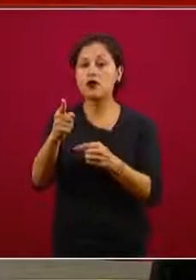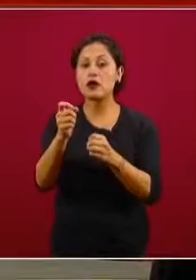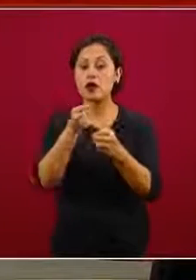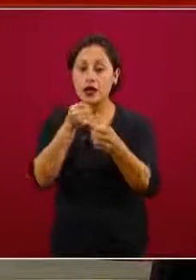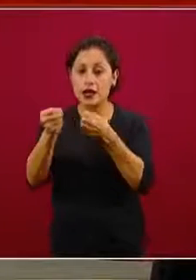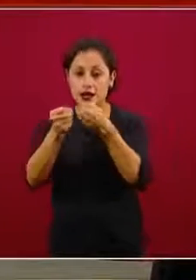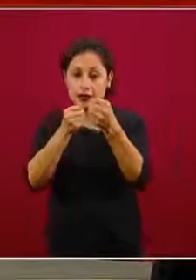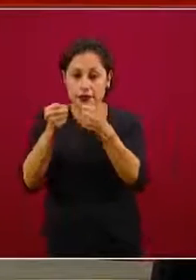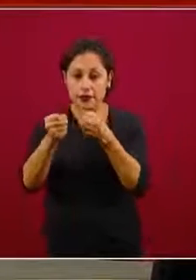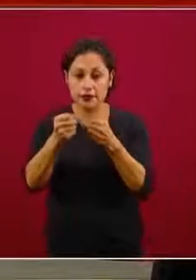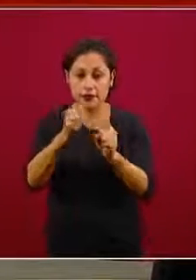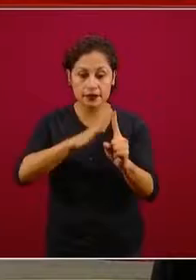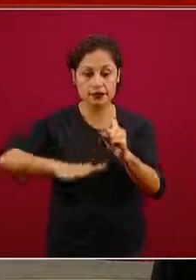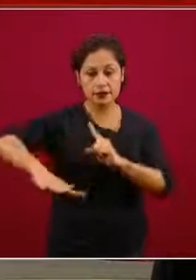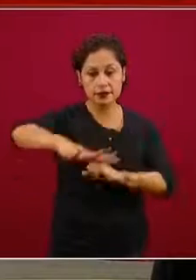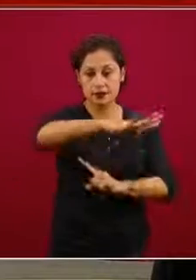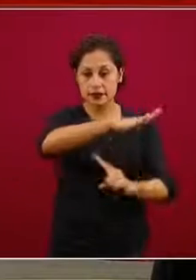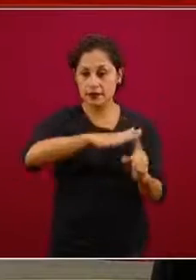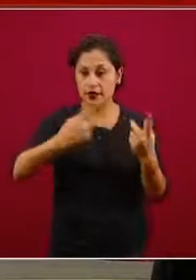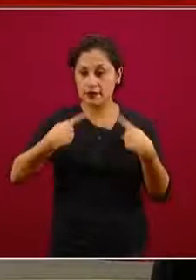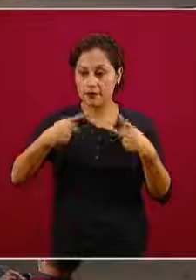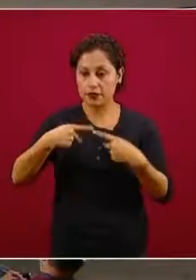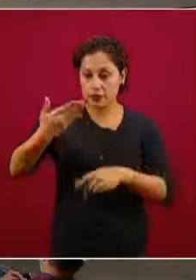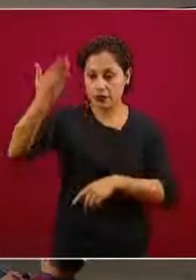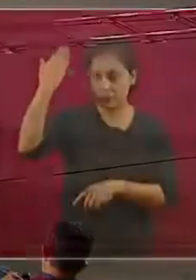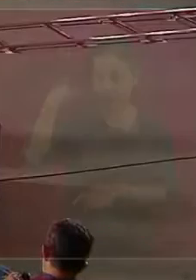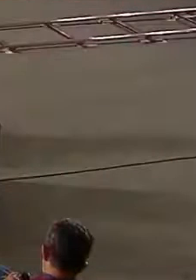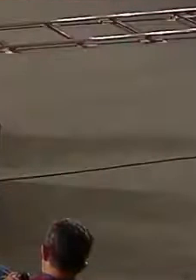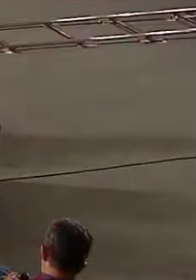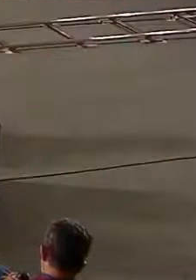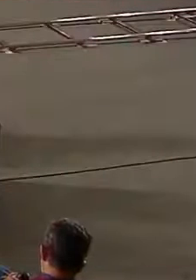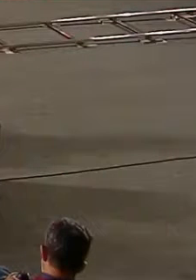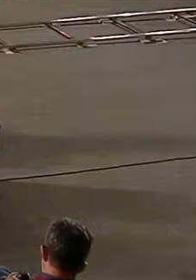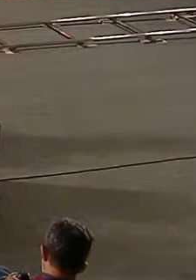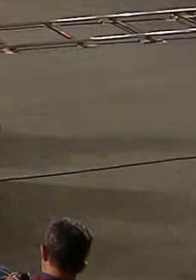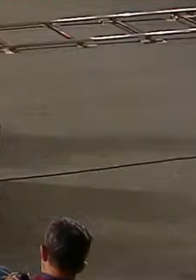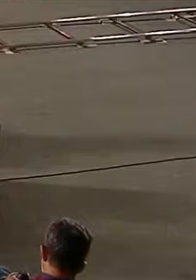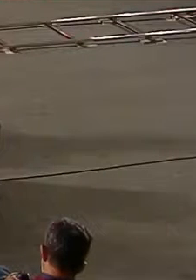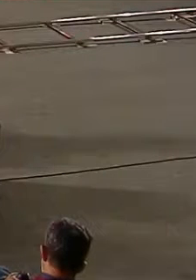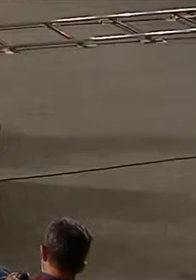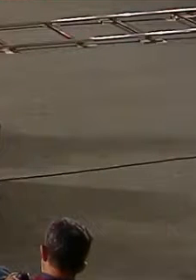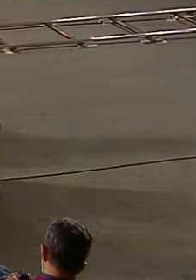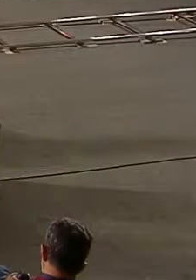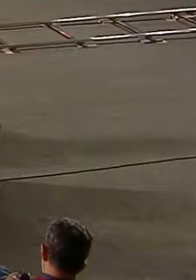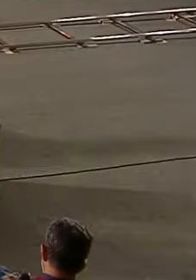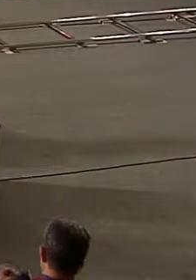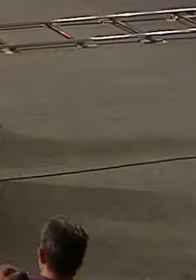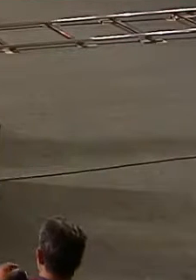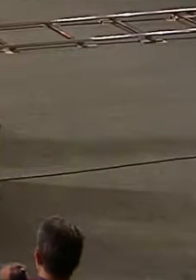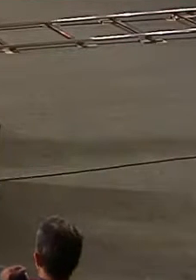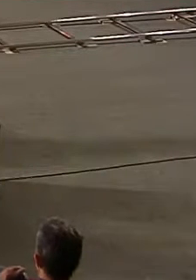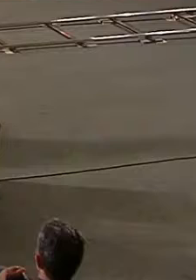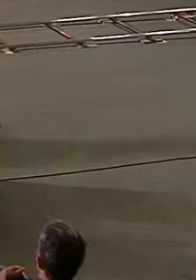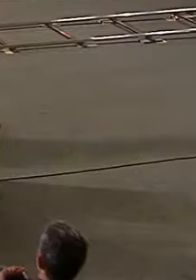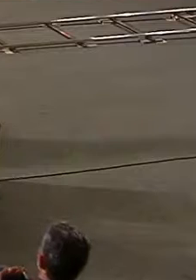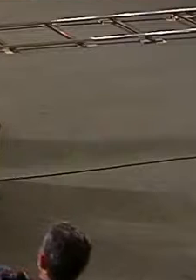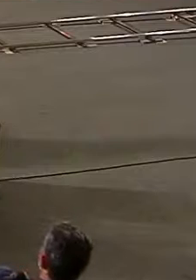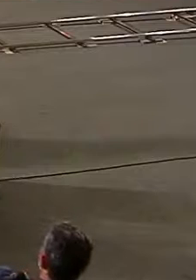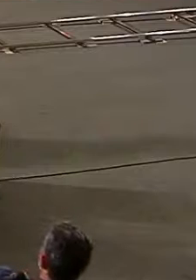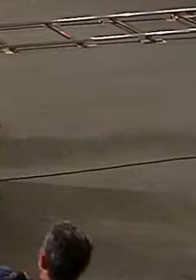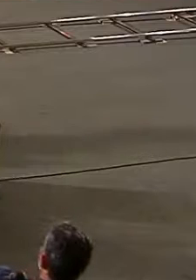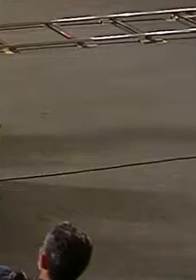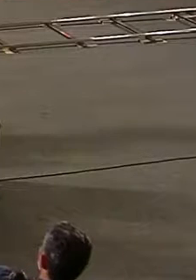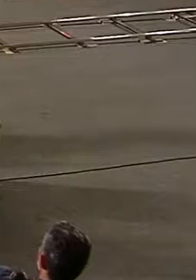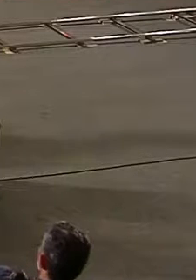a cada una de las personas que están consideradas como contactos, tengan o no síntomas. La persona que